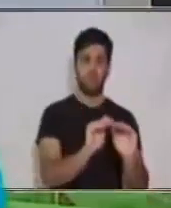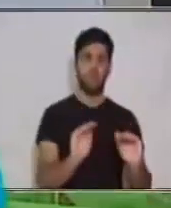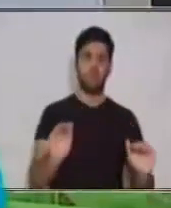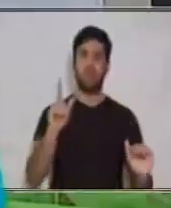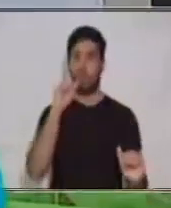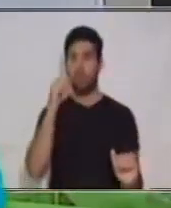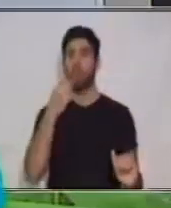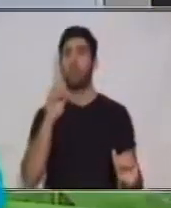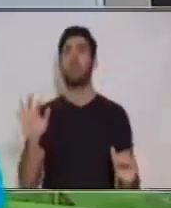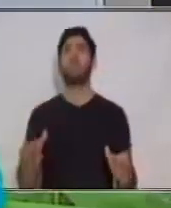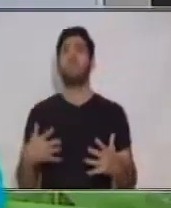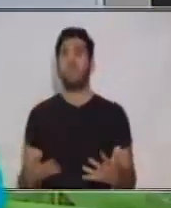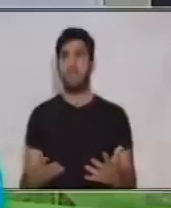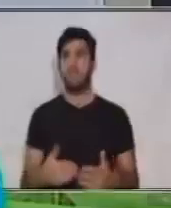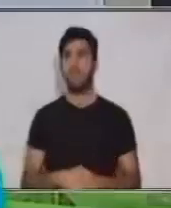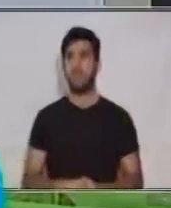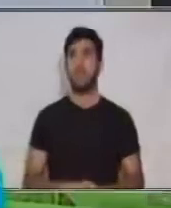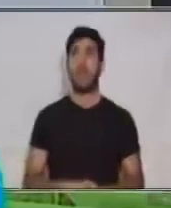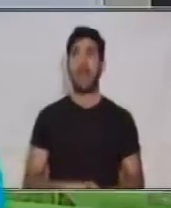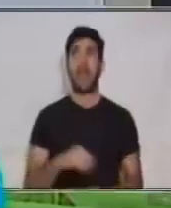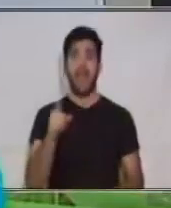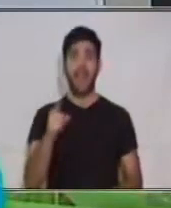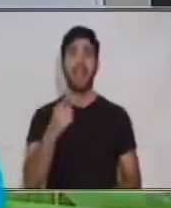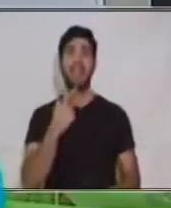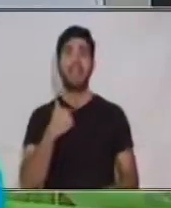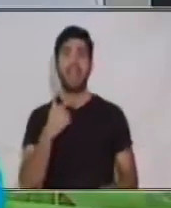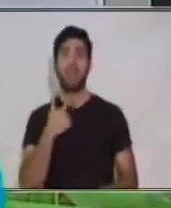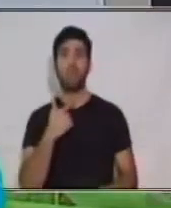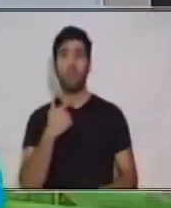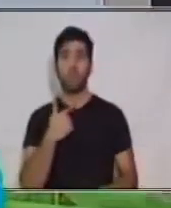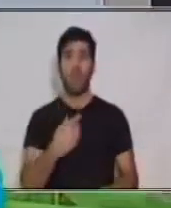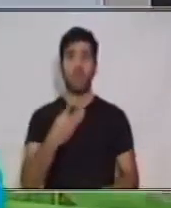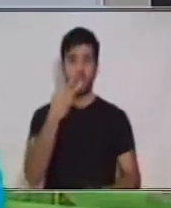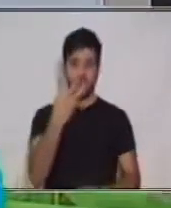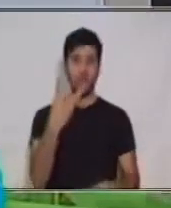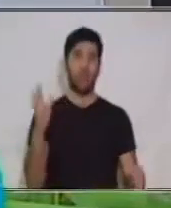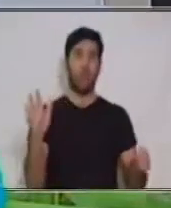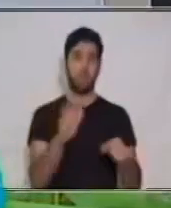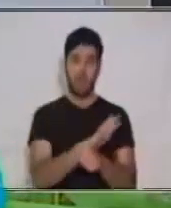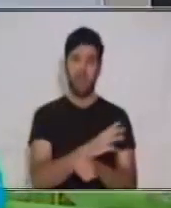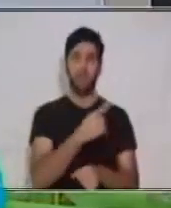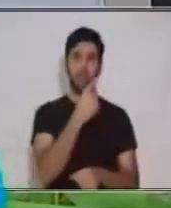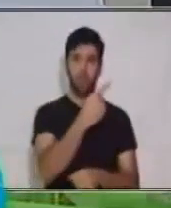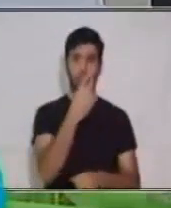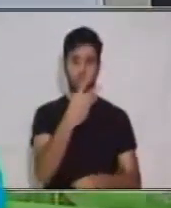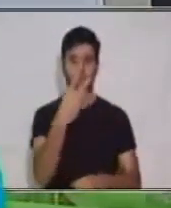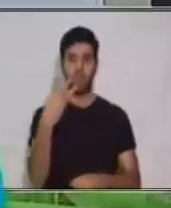niños, colocó que les gustaban los tres deportes?